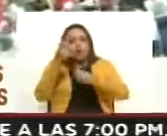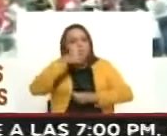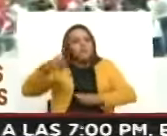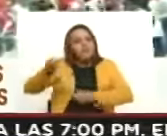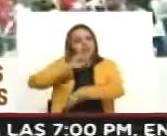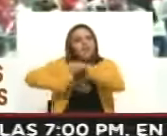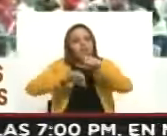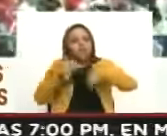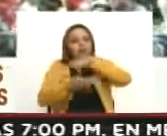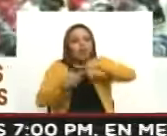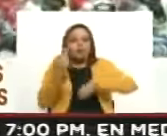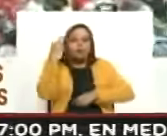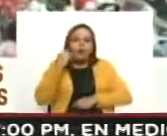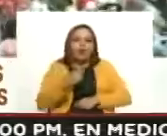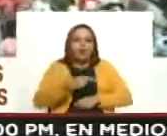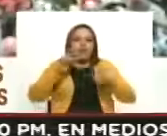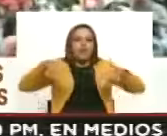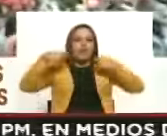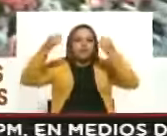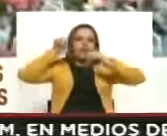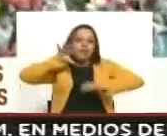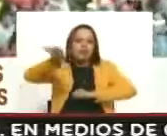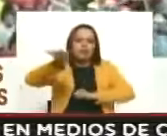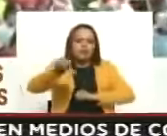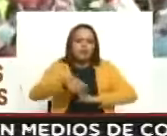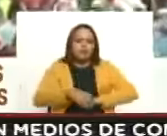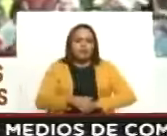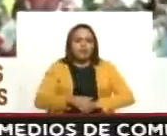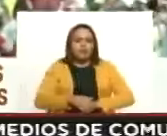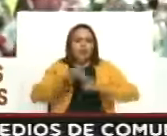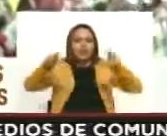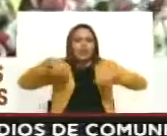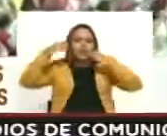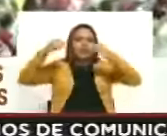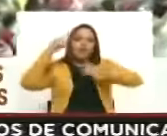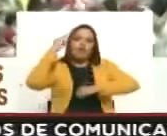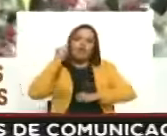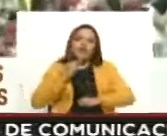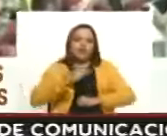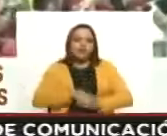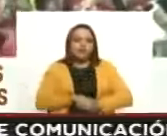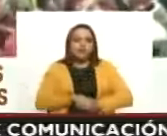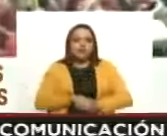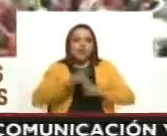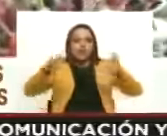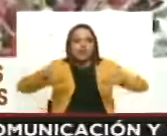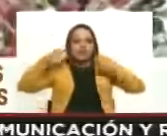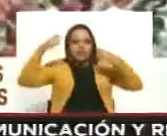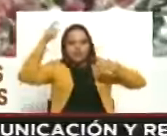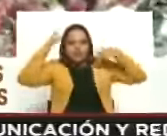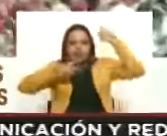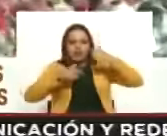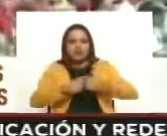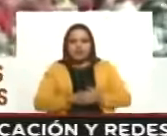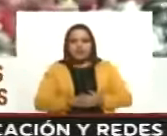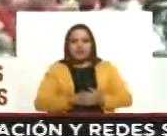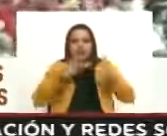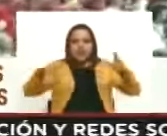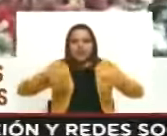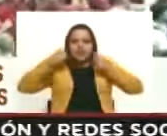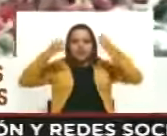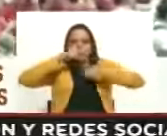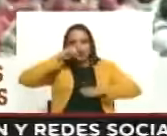defender la revolución bolivariana. ¡Que viva la patria! ¡Que viva Bolívar! ¡Que viva Chávez! ¡Que viva